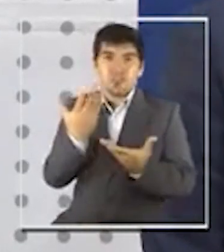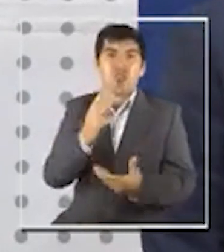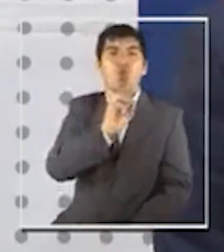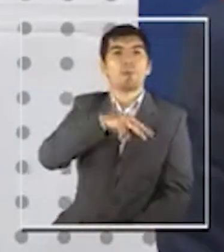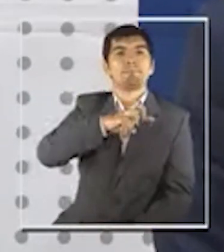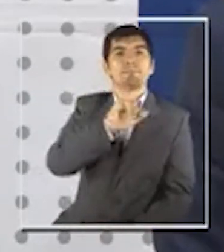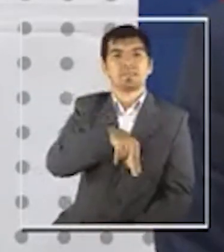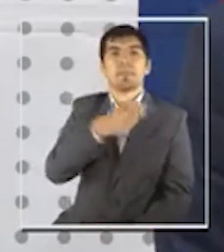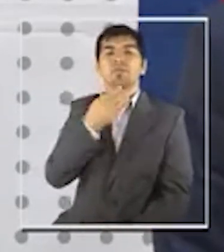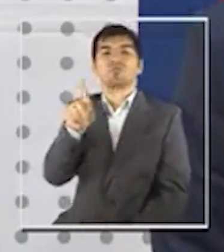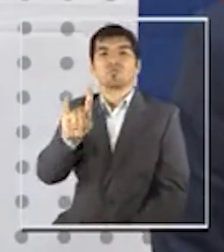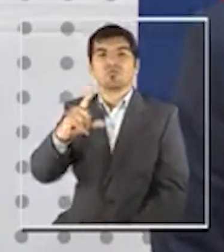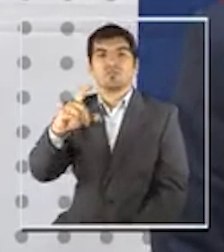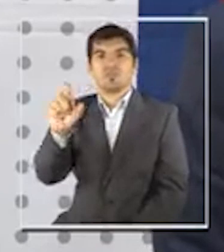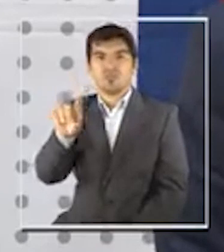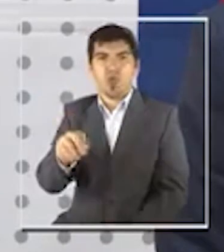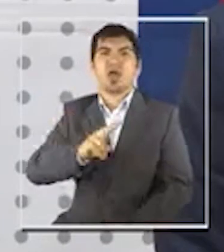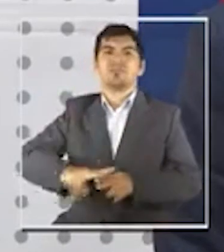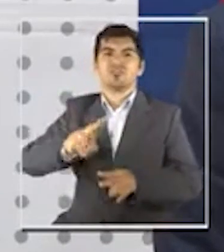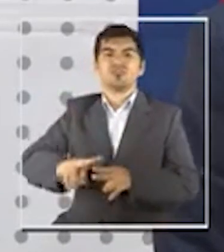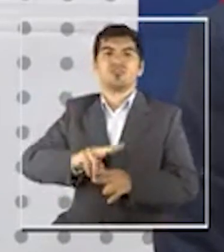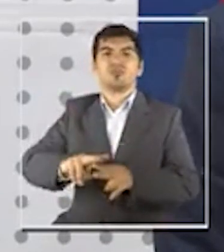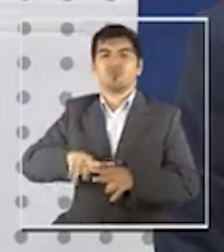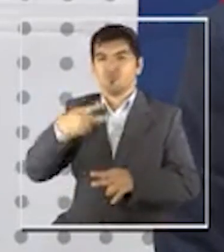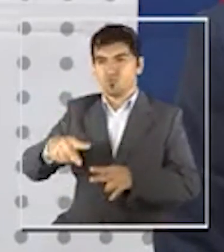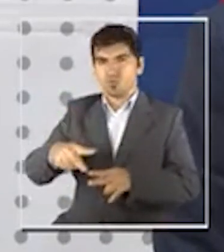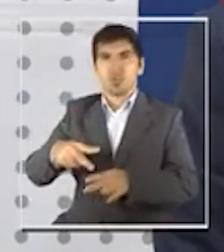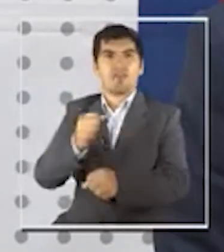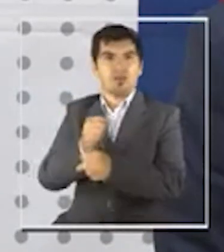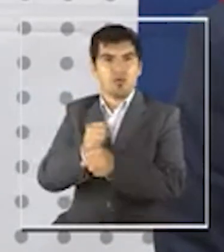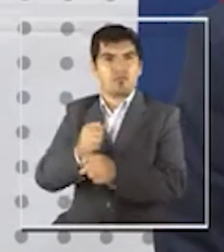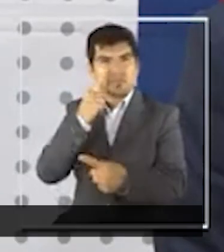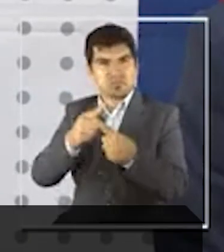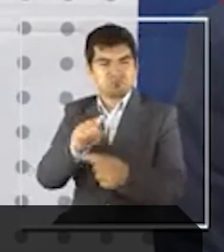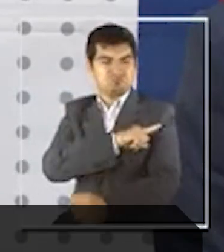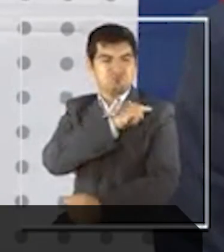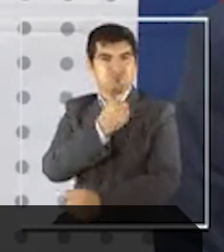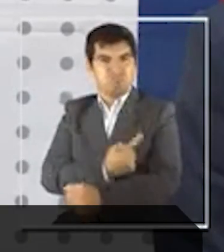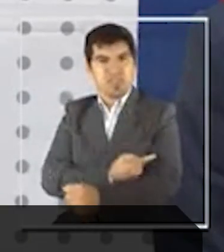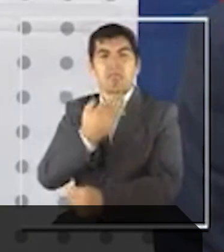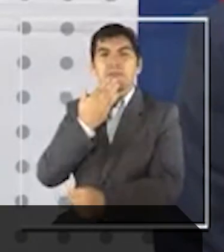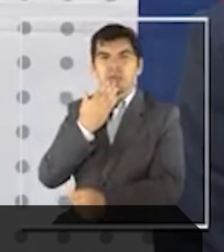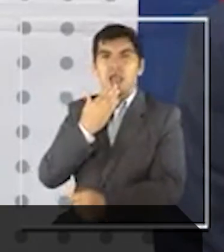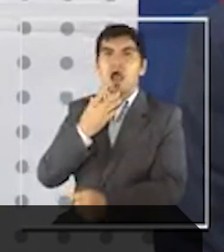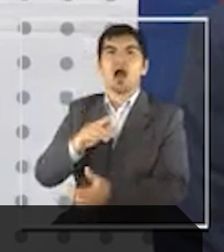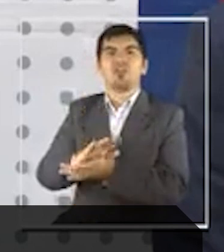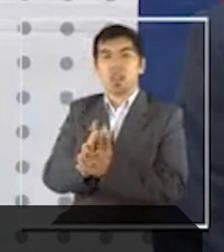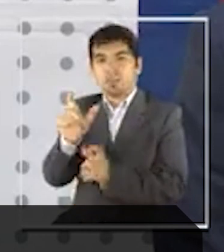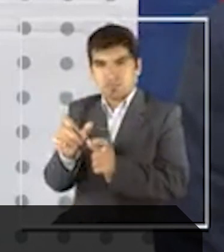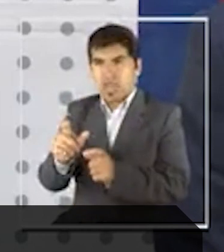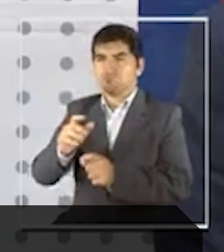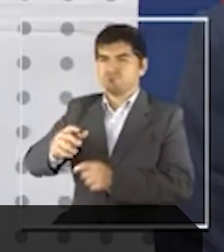compin como la suceso están realizando fortalecimiento institucionales las bonificaciones legales y la persecución penal entregando todos los